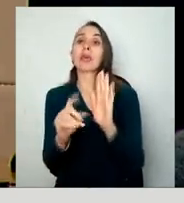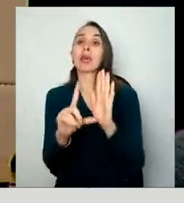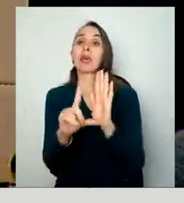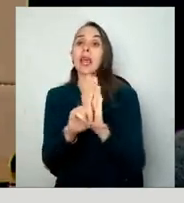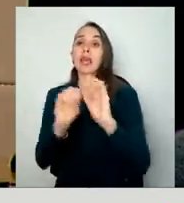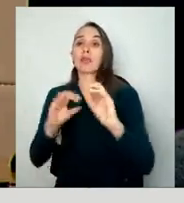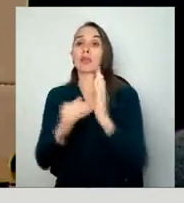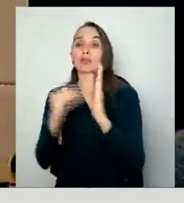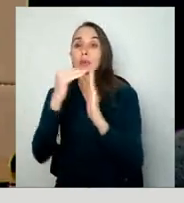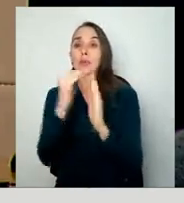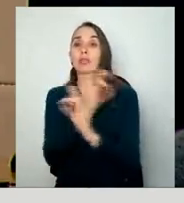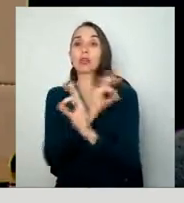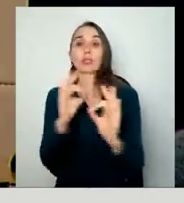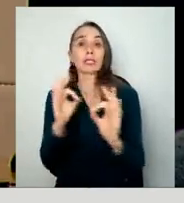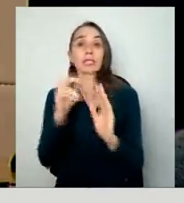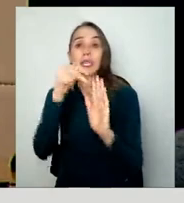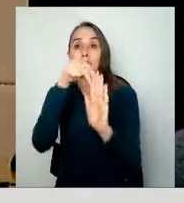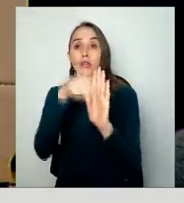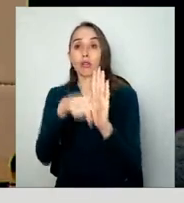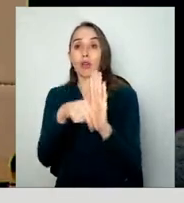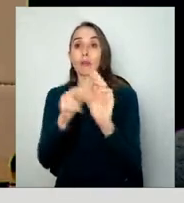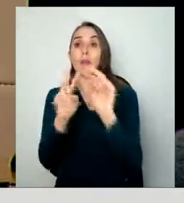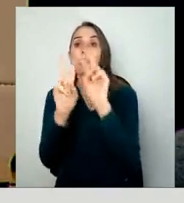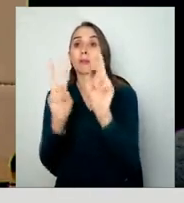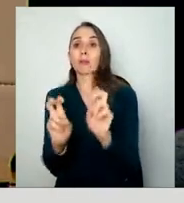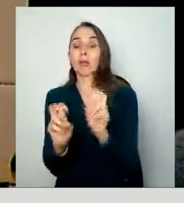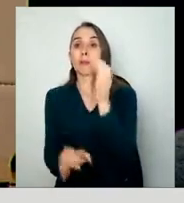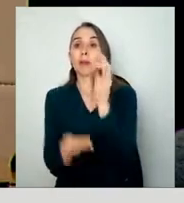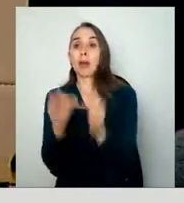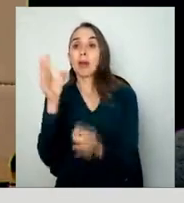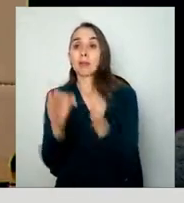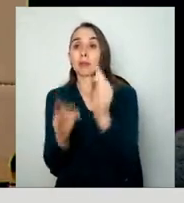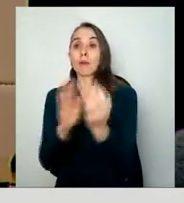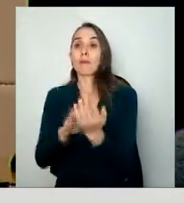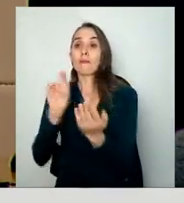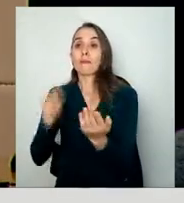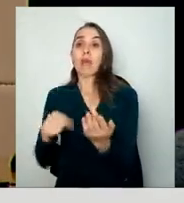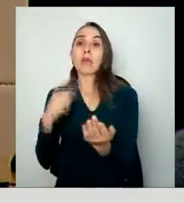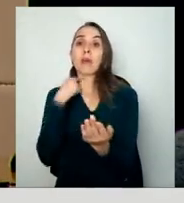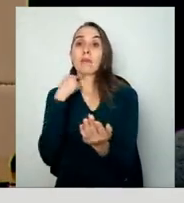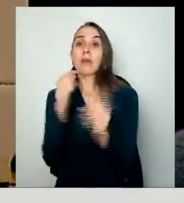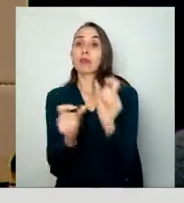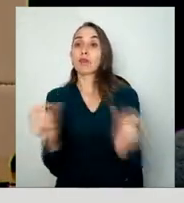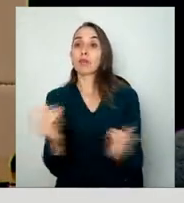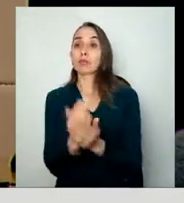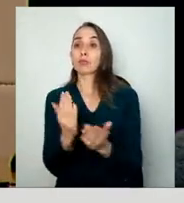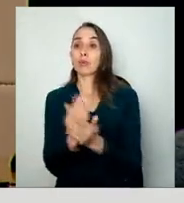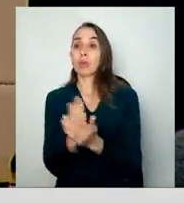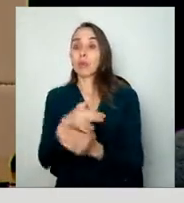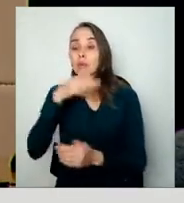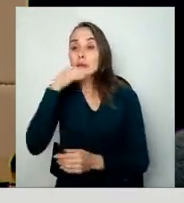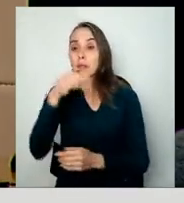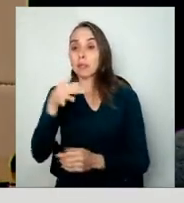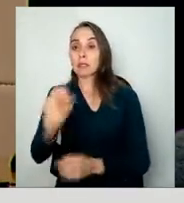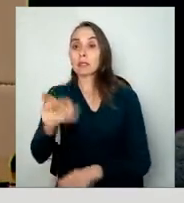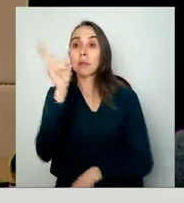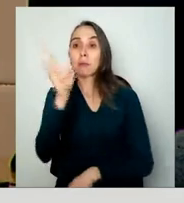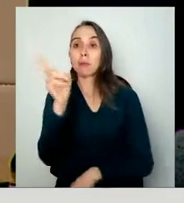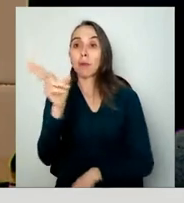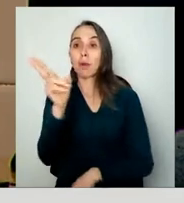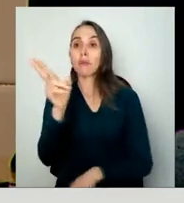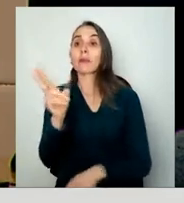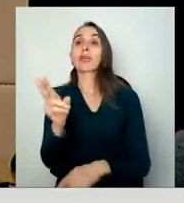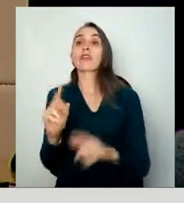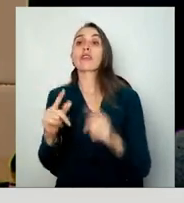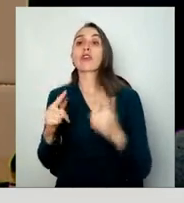ninguna Norma sobre el tema y los tribunales fallaban a favor de los estudiantes señalando que estaba prohibido retener títulos por deudas